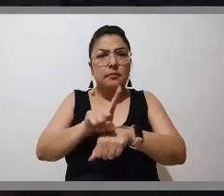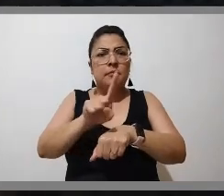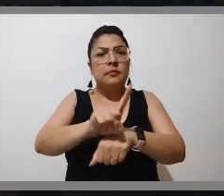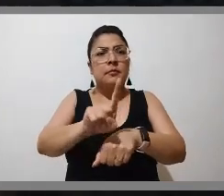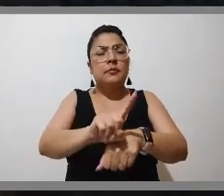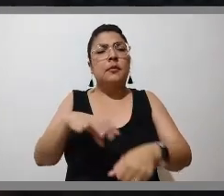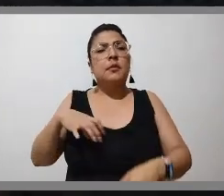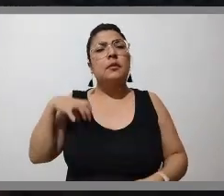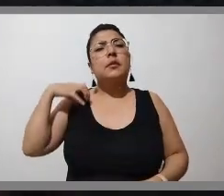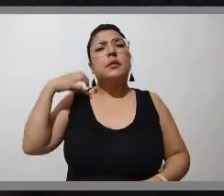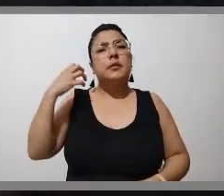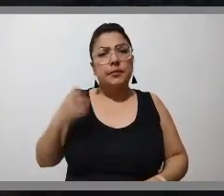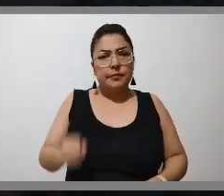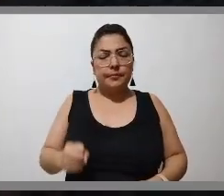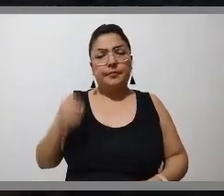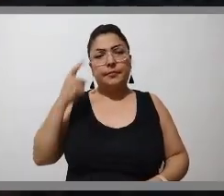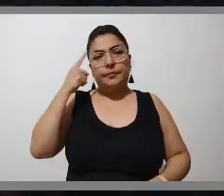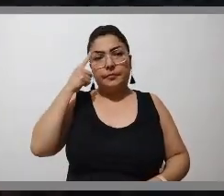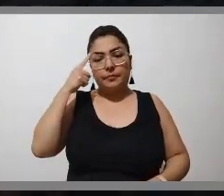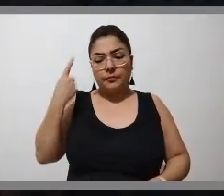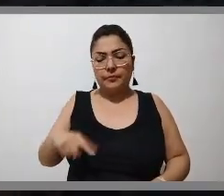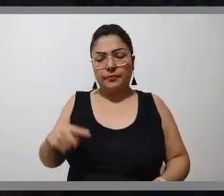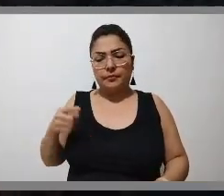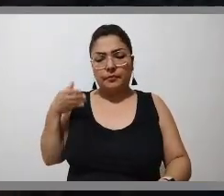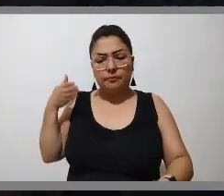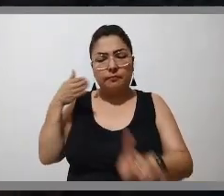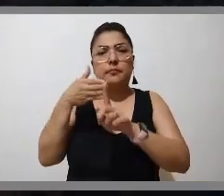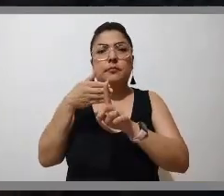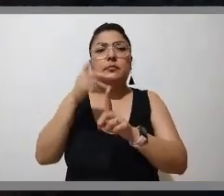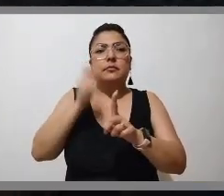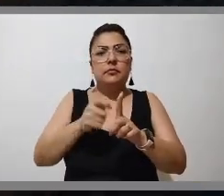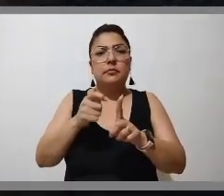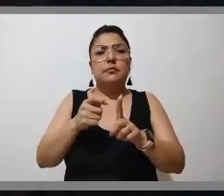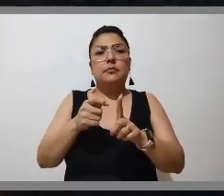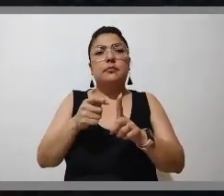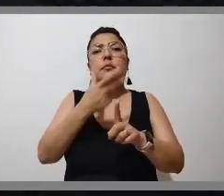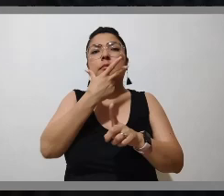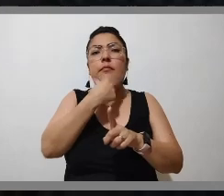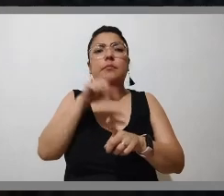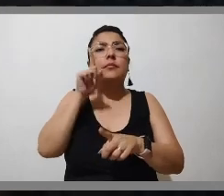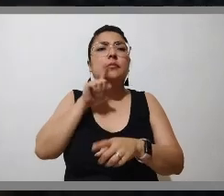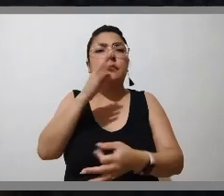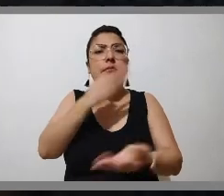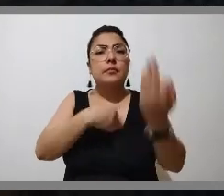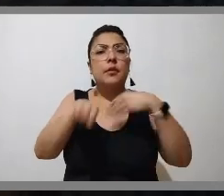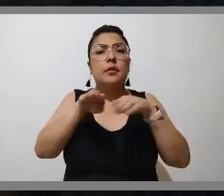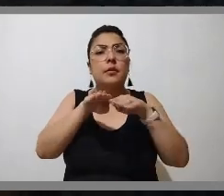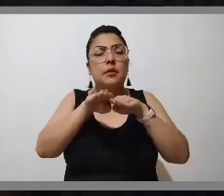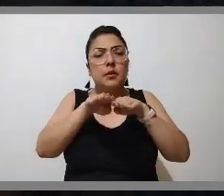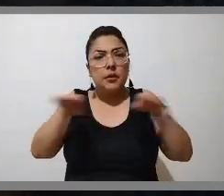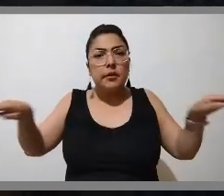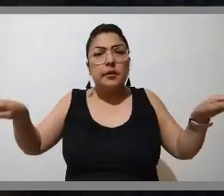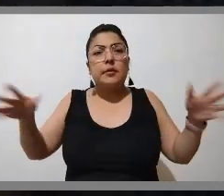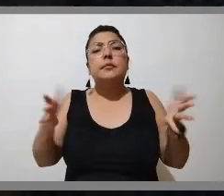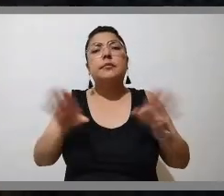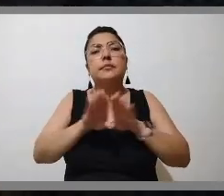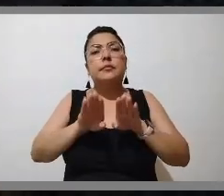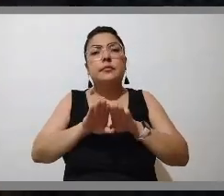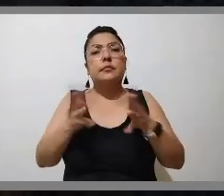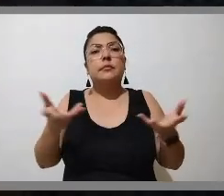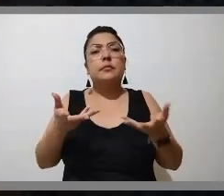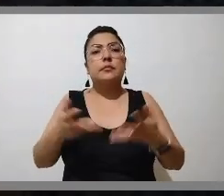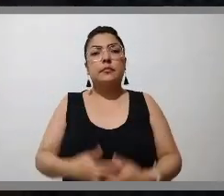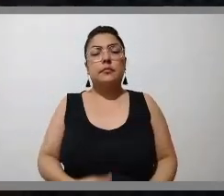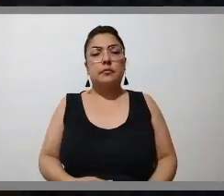con día para lograr los objetivos que es la igualdad y la igualdad plena y la igualdad